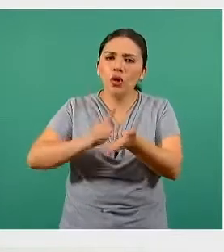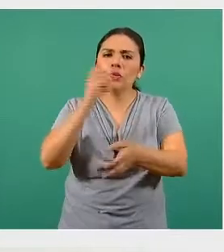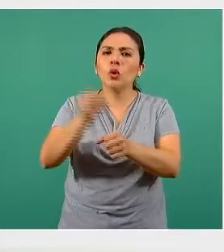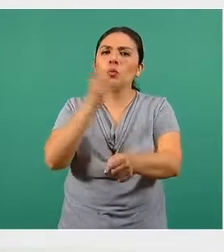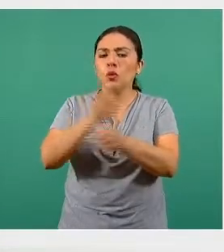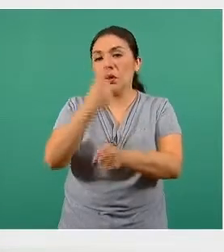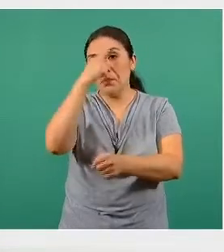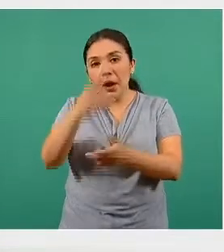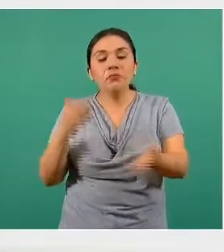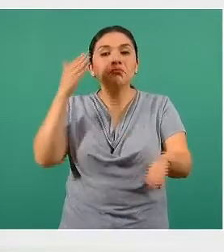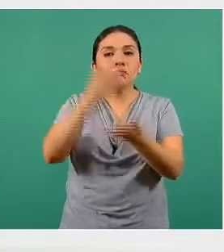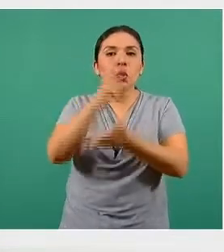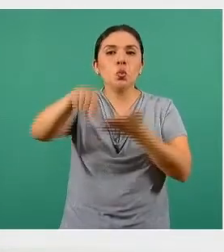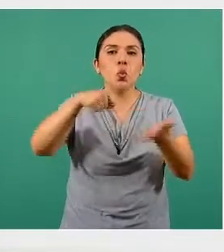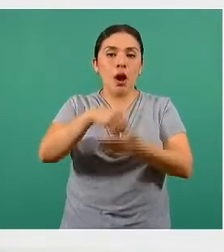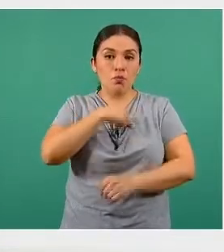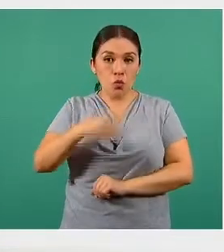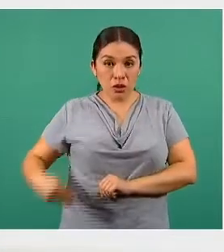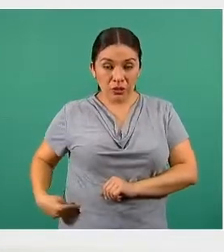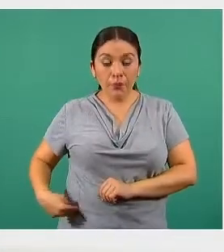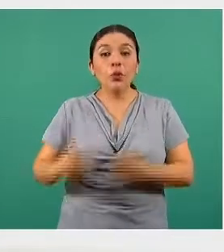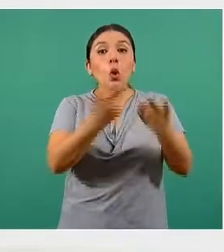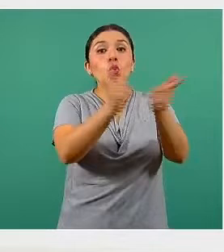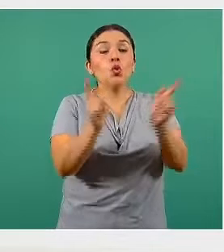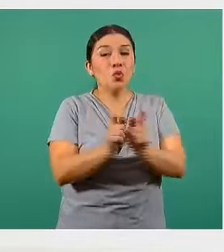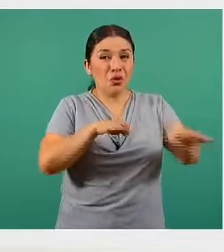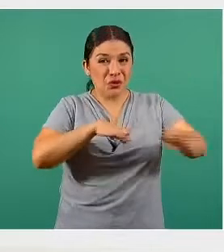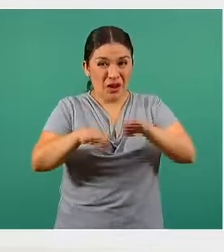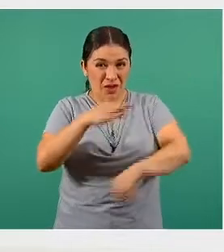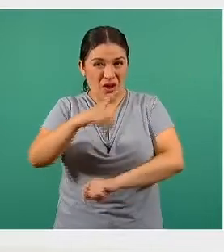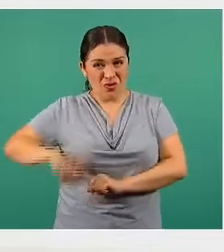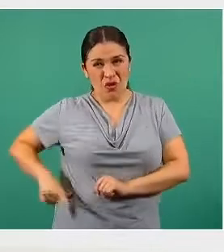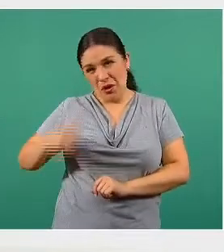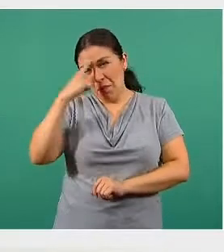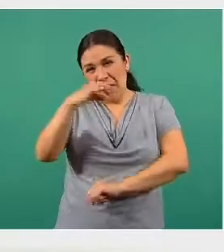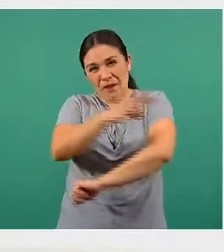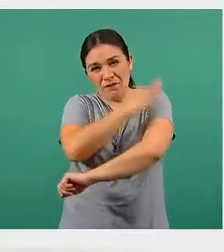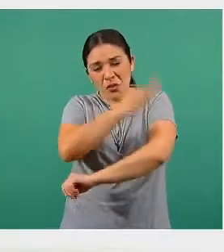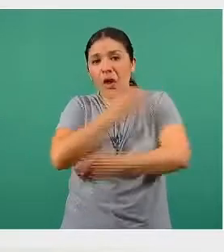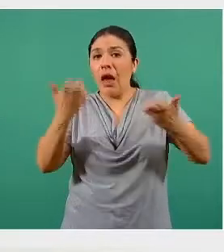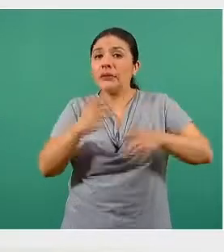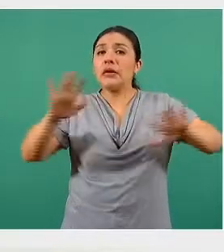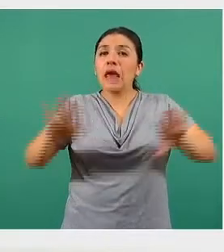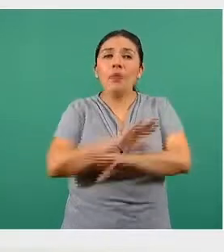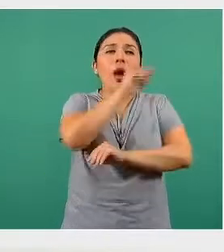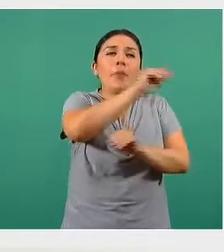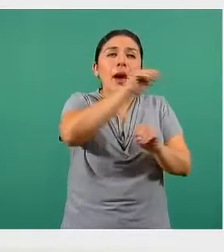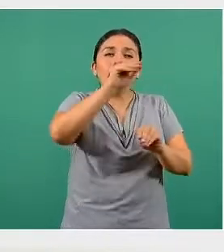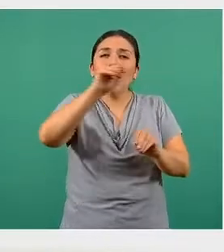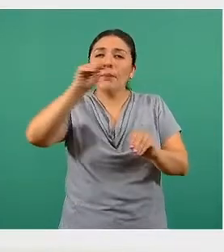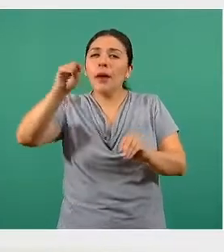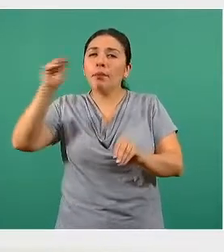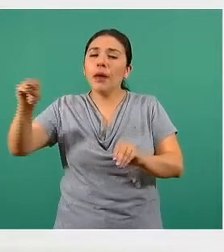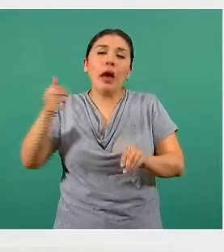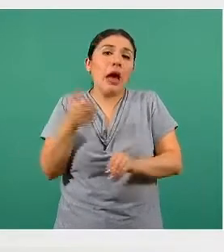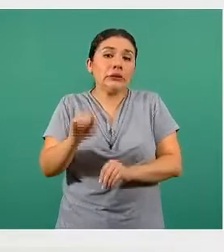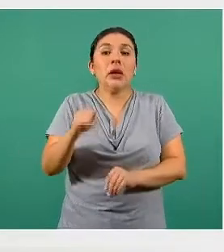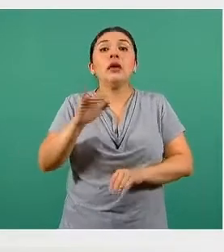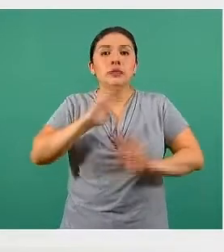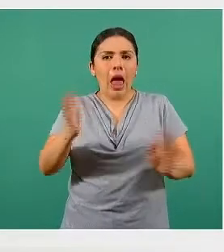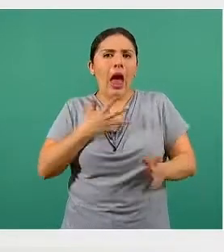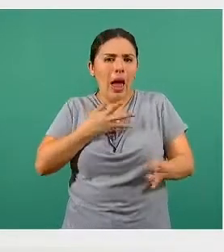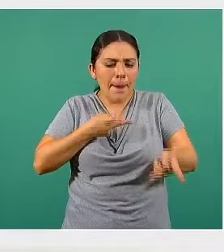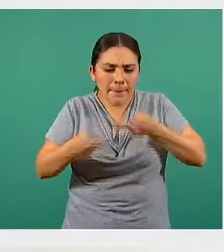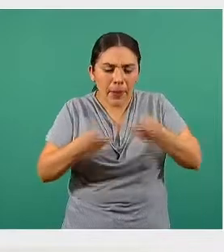oportunidad en su municipio. Las brigadas correcaminos se están moviendo de un municipio al otro, al otro, al otro, y ya tenemos